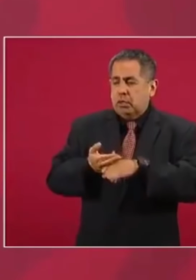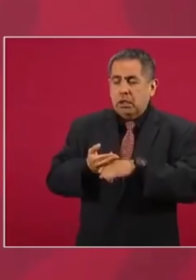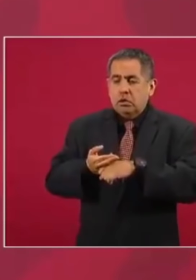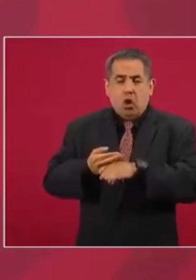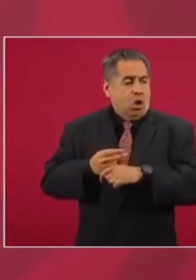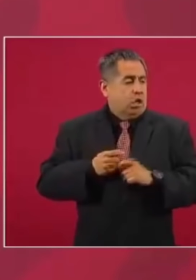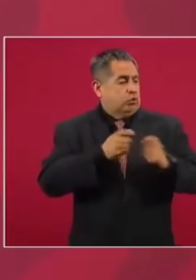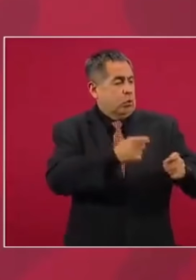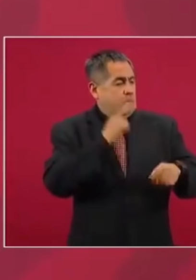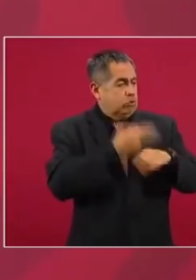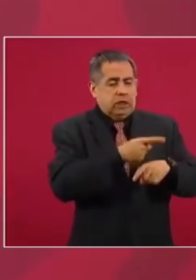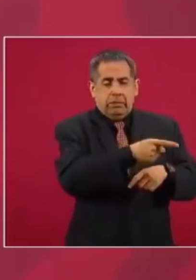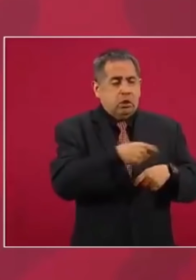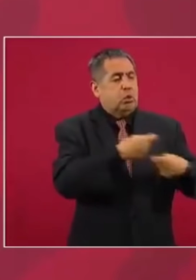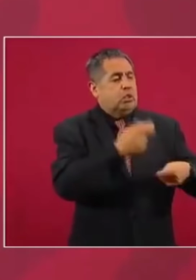de ejecución